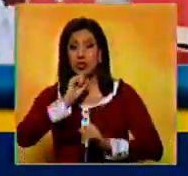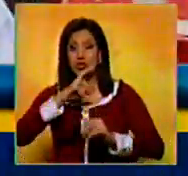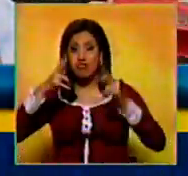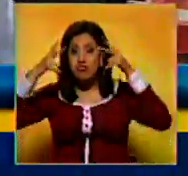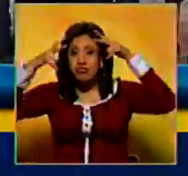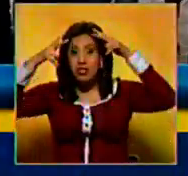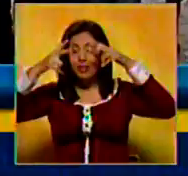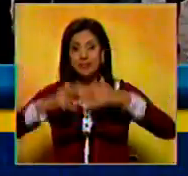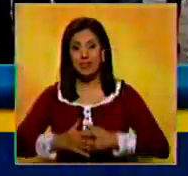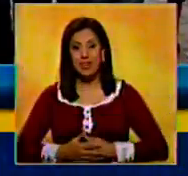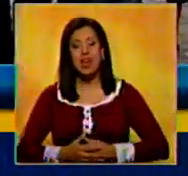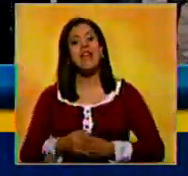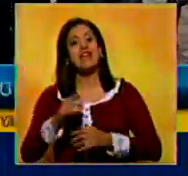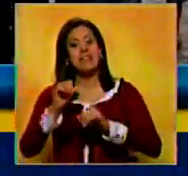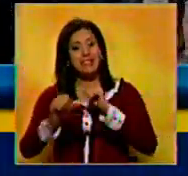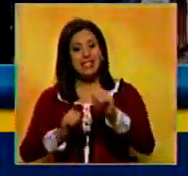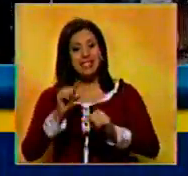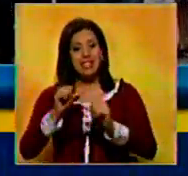lo